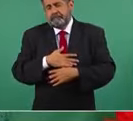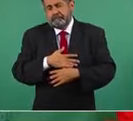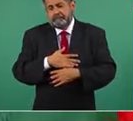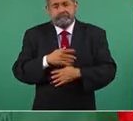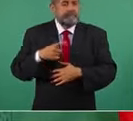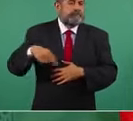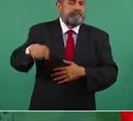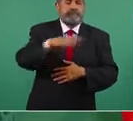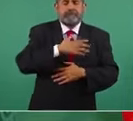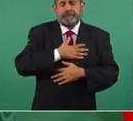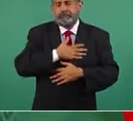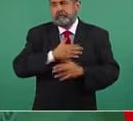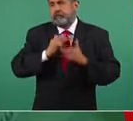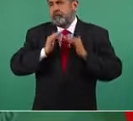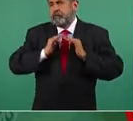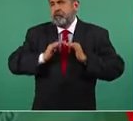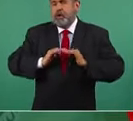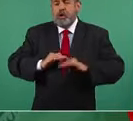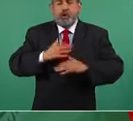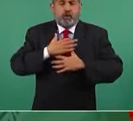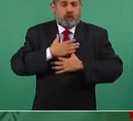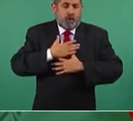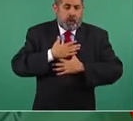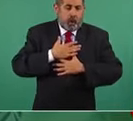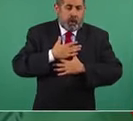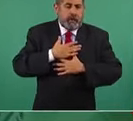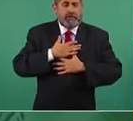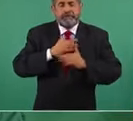tranquilidad a todos,